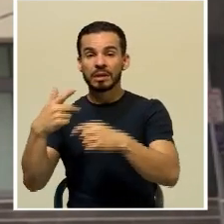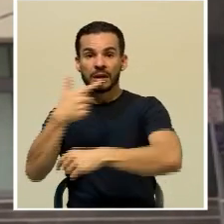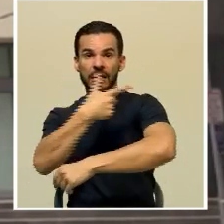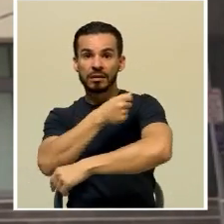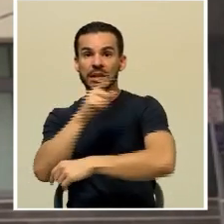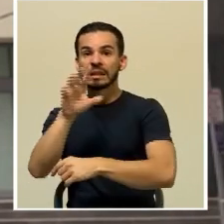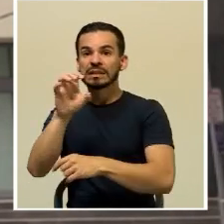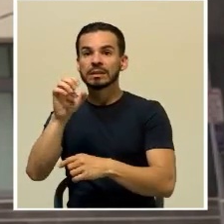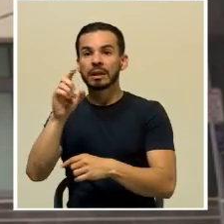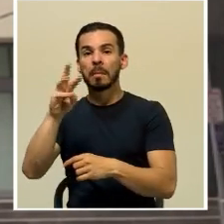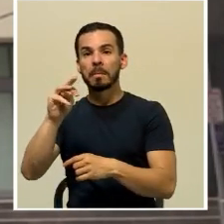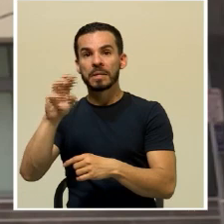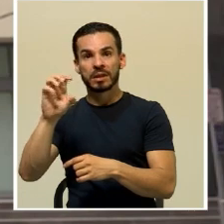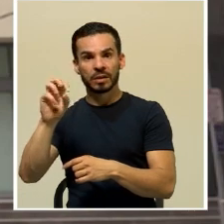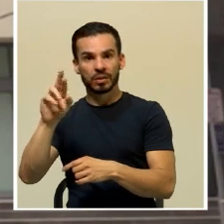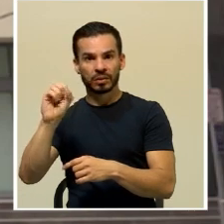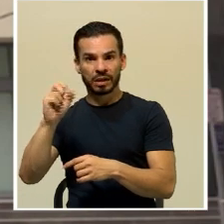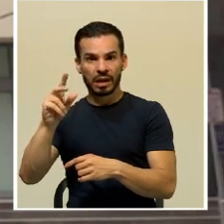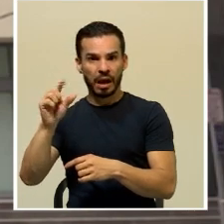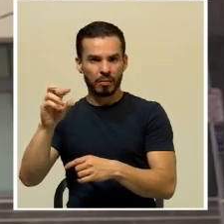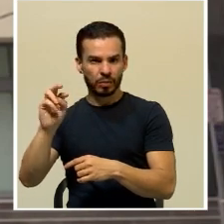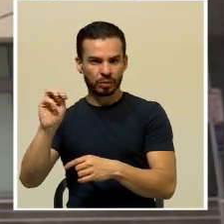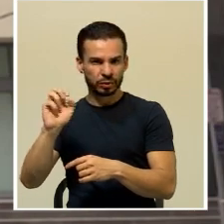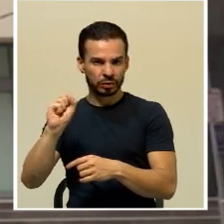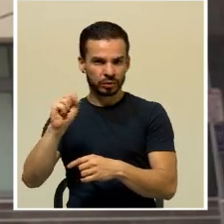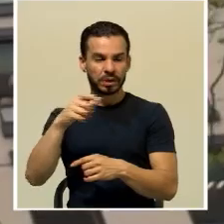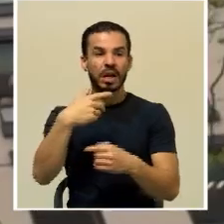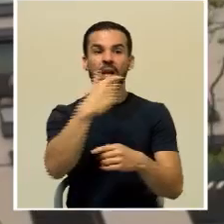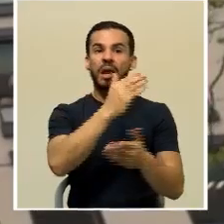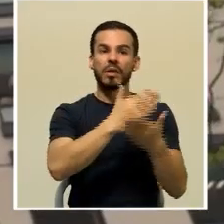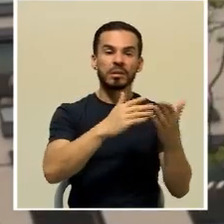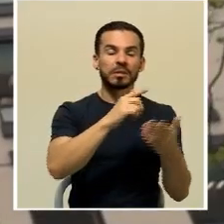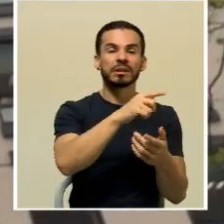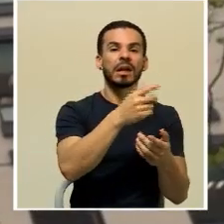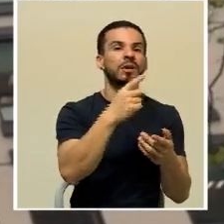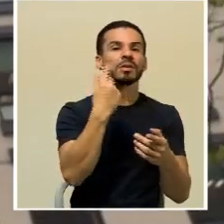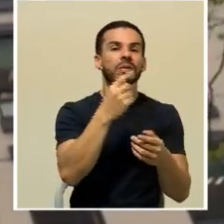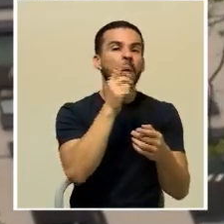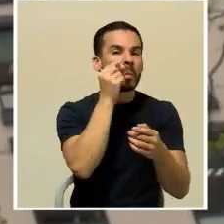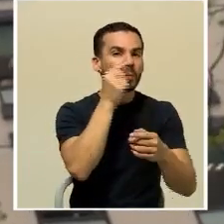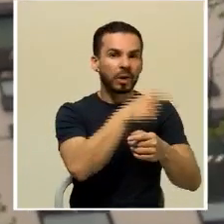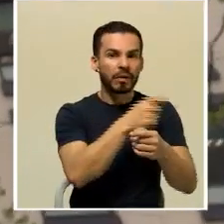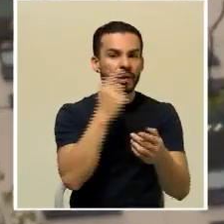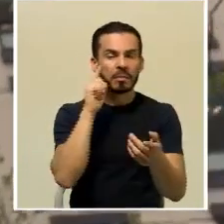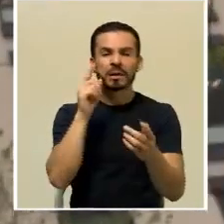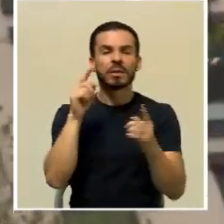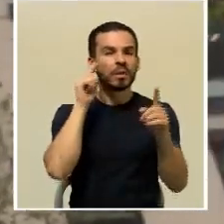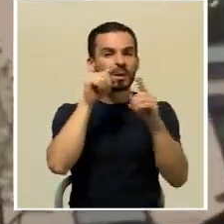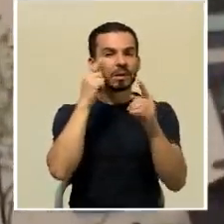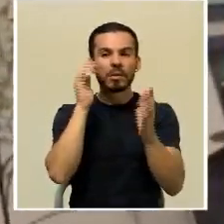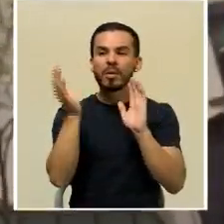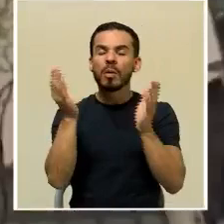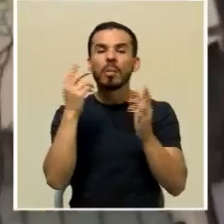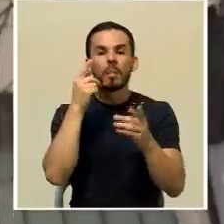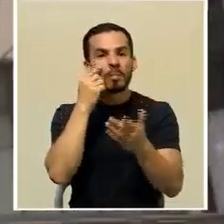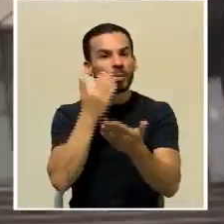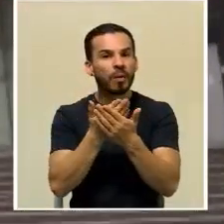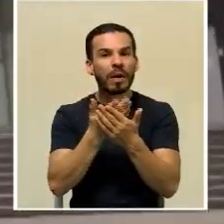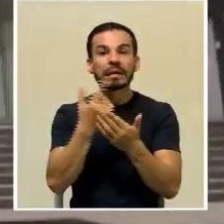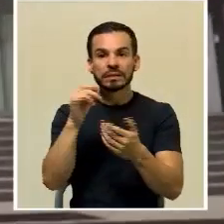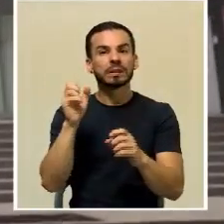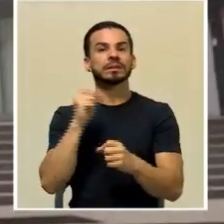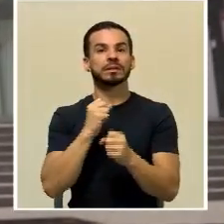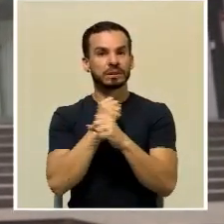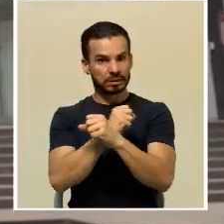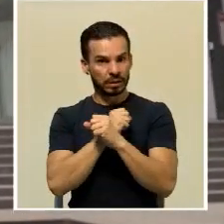de 100 microgramos y la otra mitad se le suministrará un placebo. El primer objetivo será comprobar si la vacuna es segura y evitar la